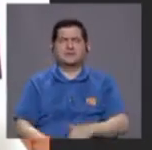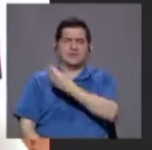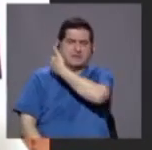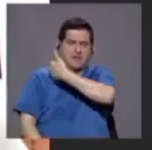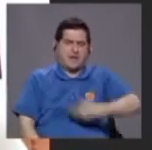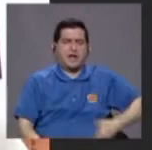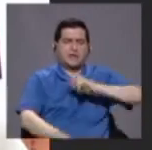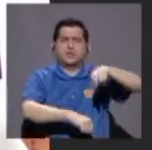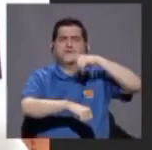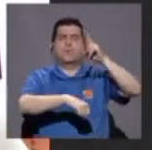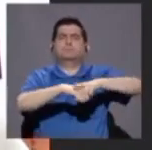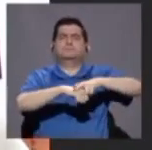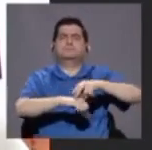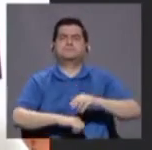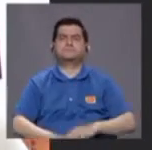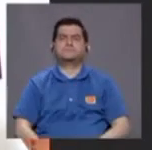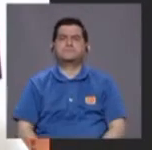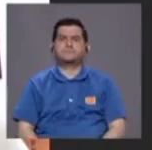lograrlo.